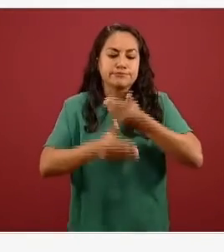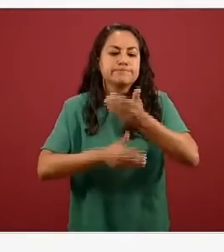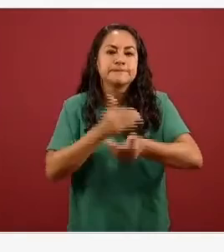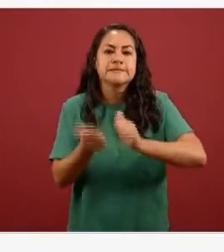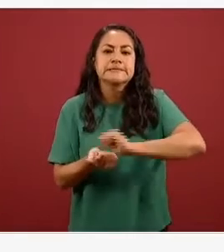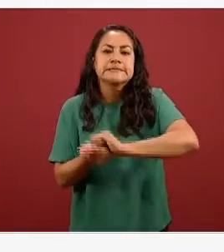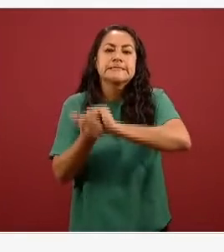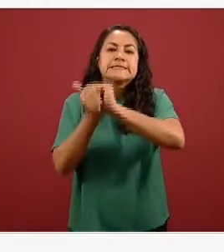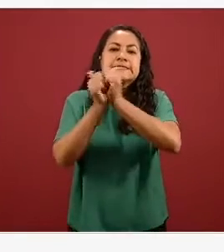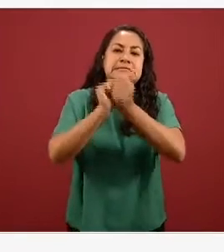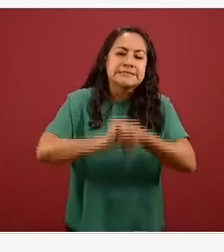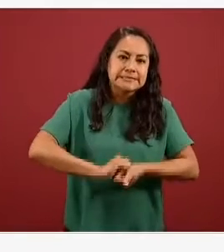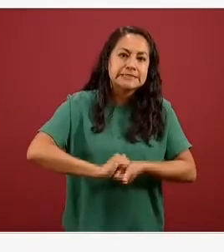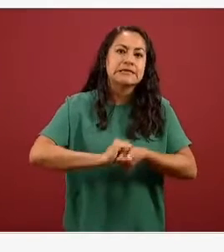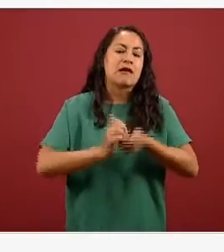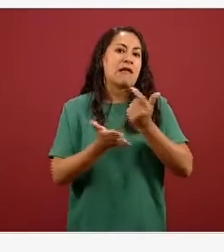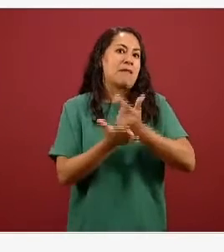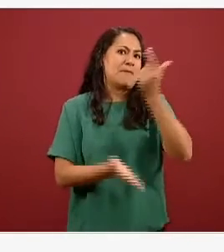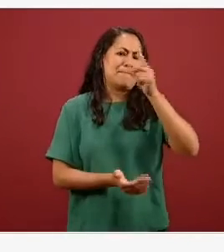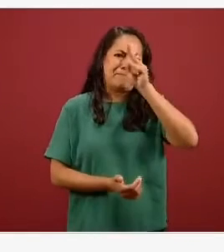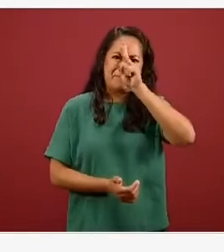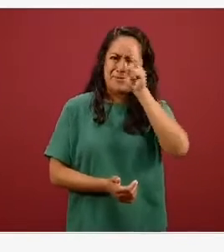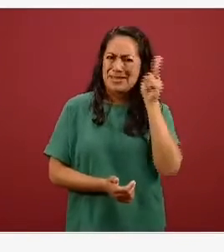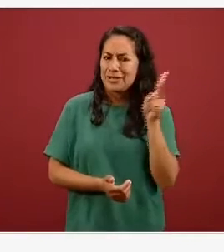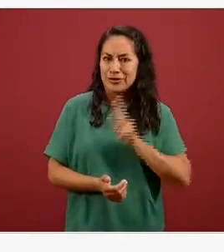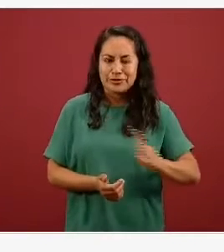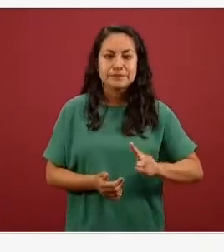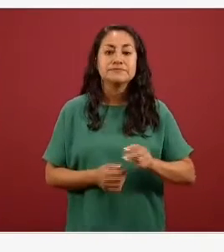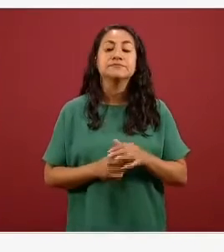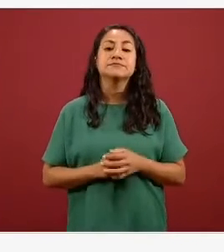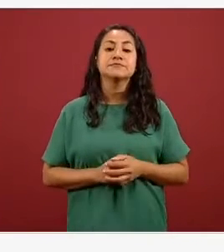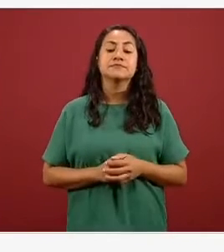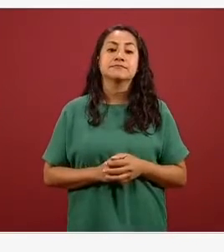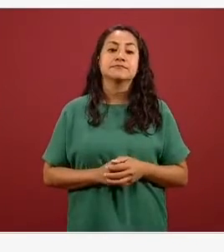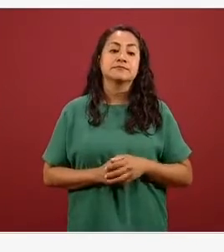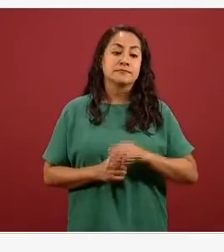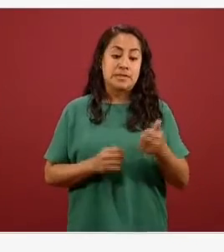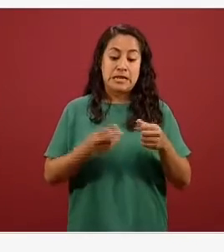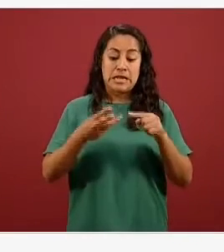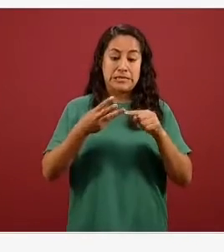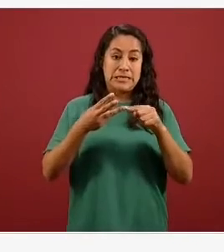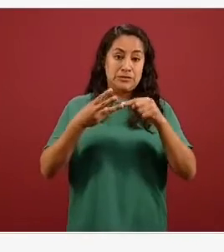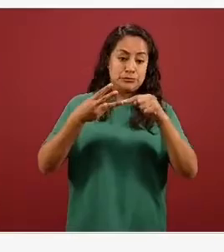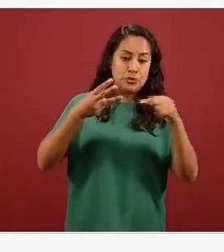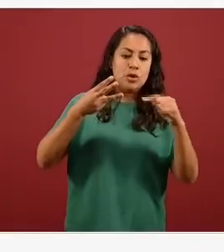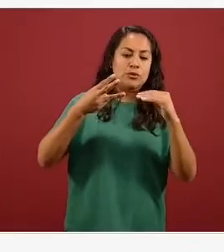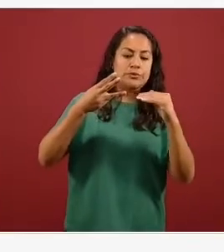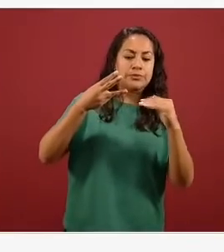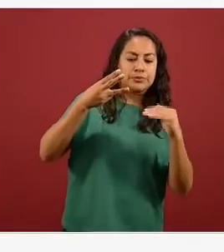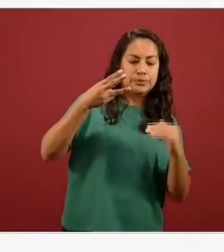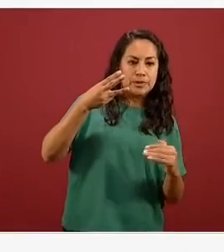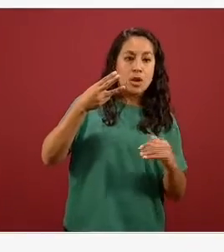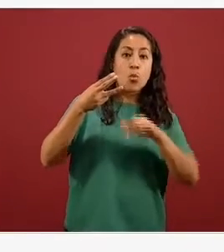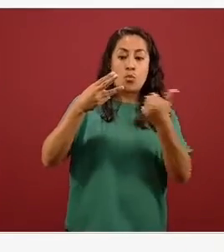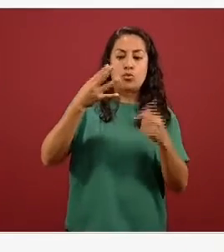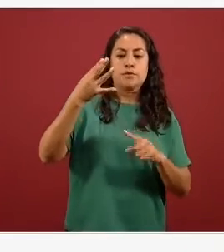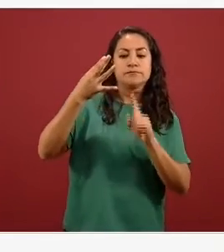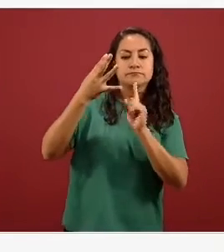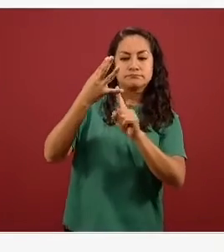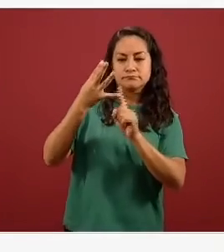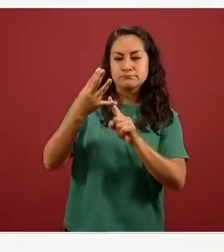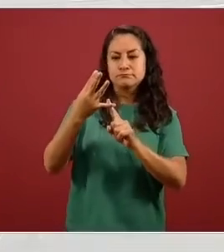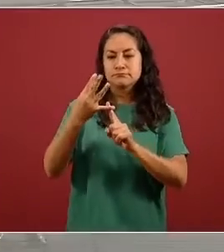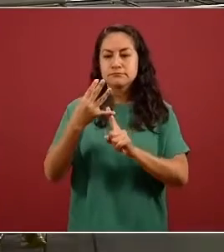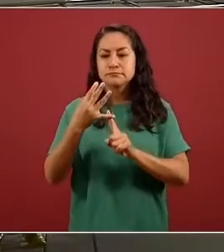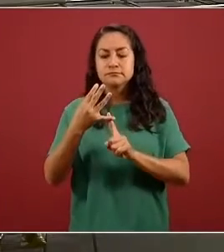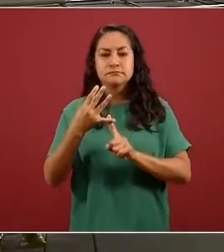esta situación, es menos todavía de la curva verde, y finalmente también la curva que es la que está